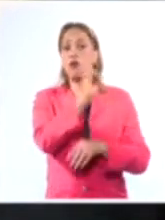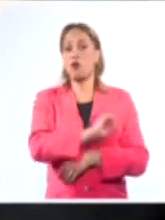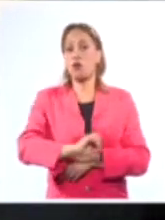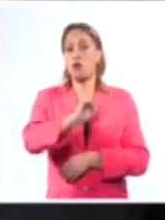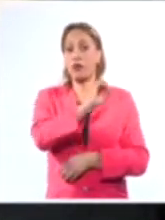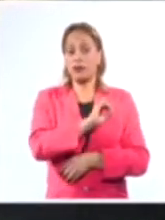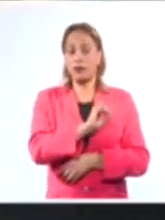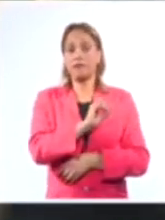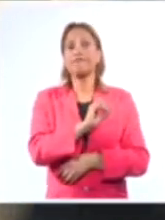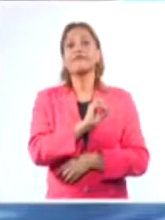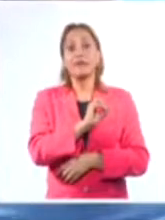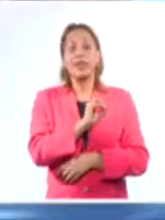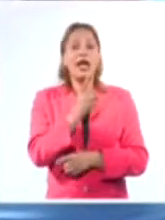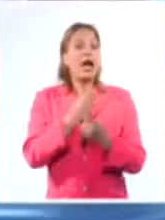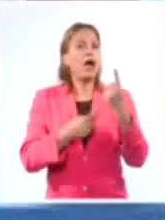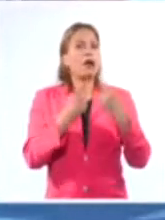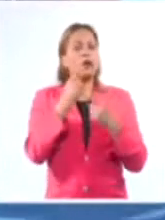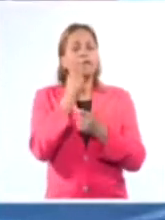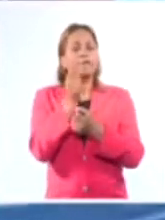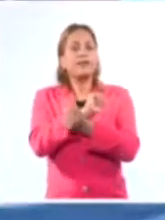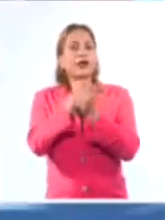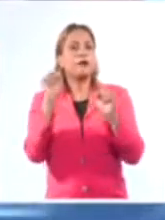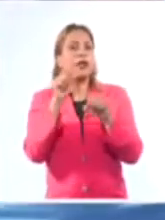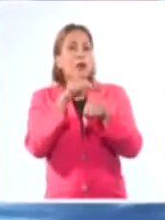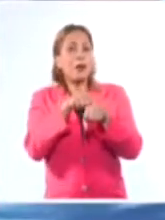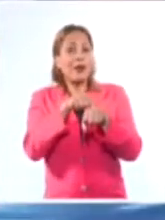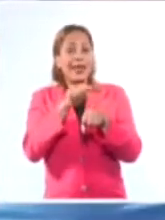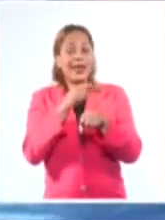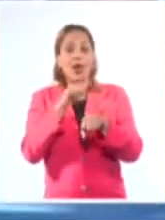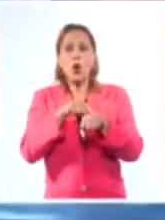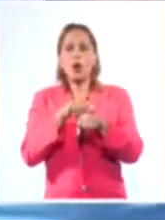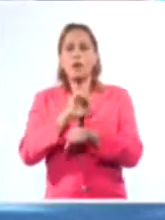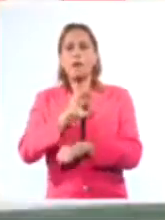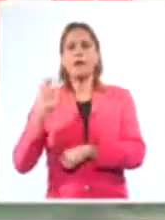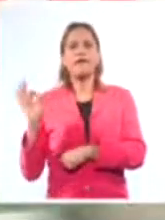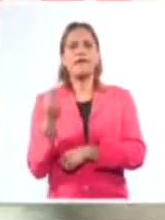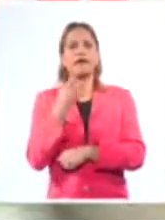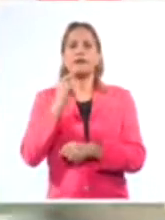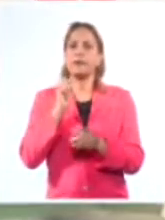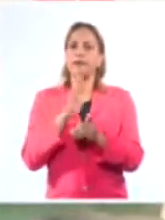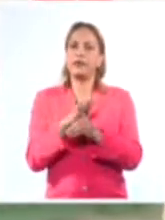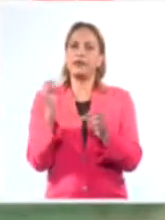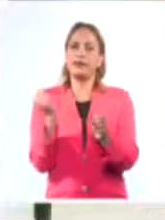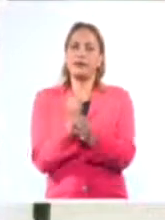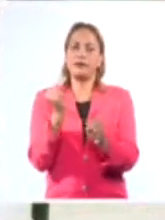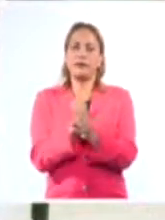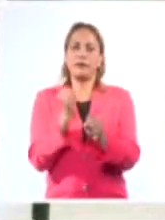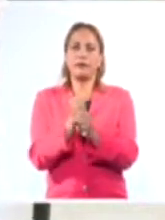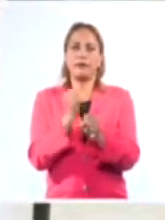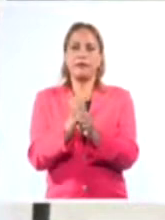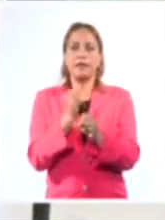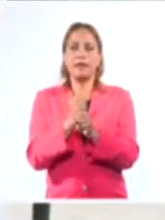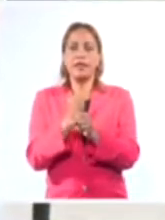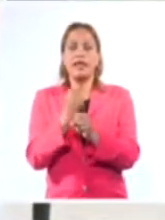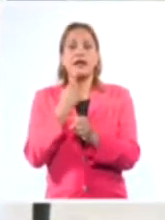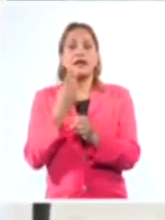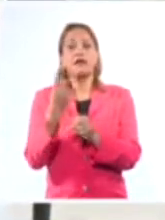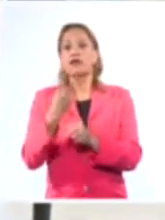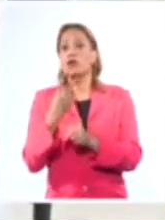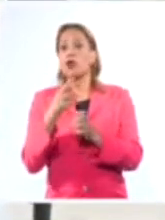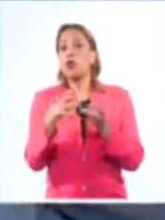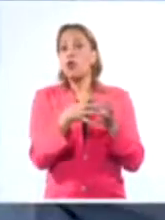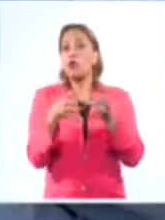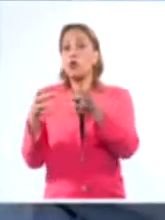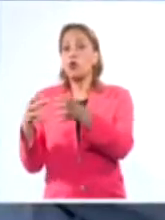era demasiado temprano, pero aquí era la hora perfecta para comenzar el día. Lados opuestos de la línea identificados por